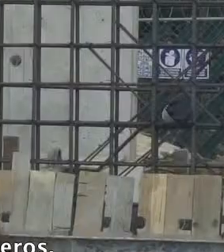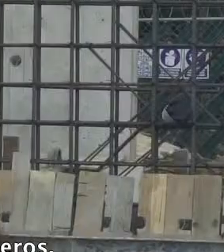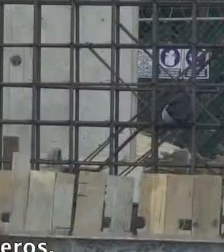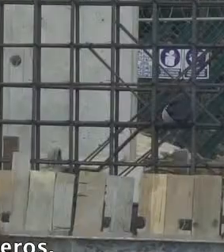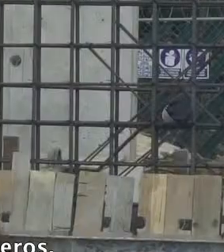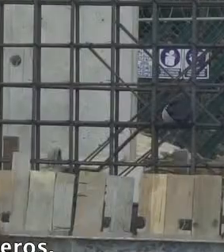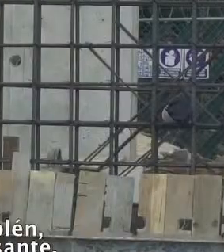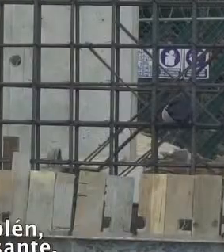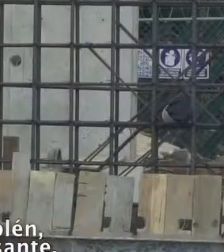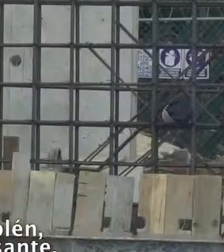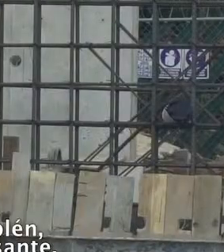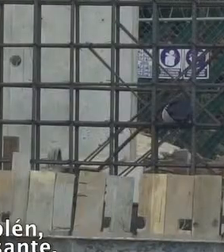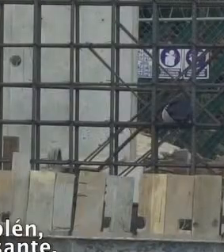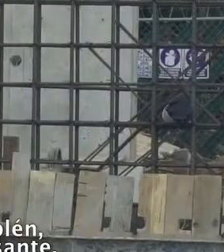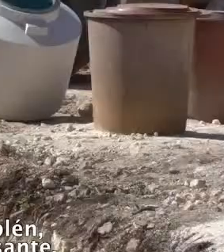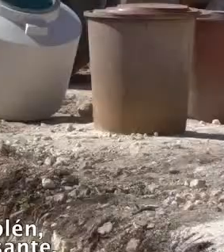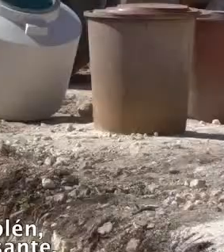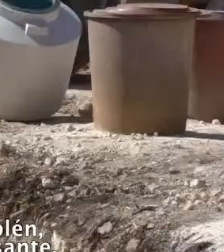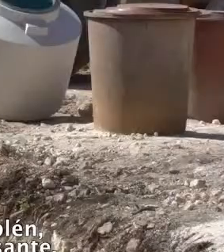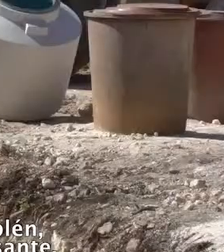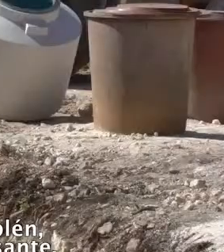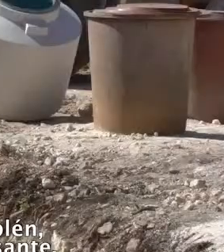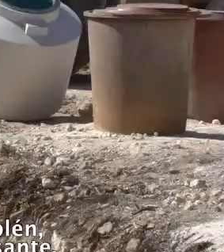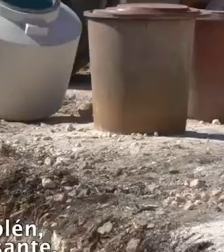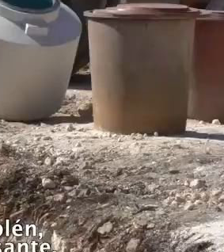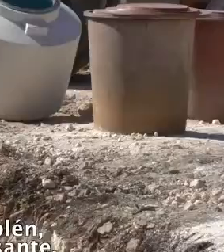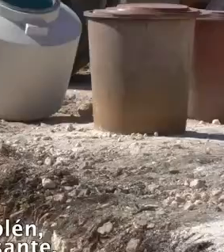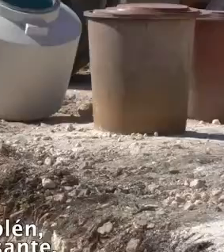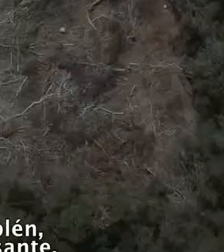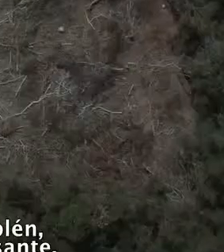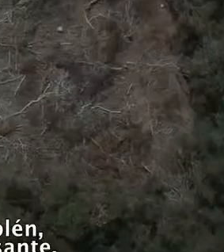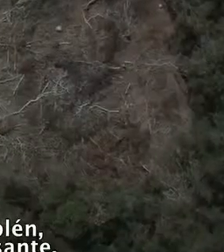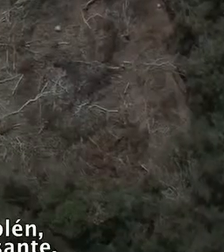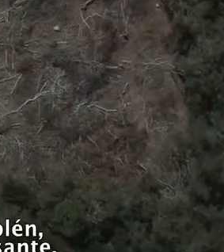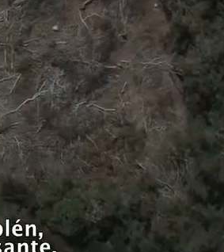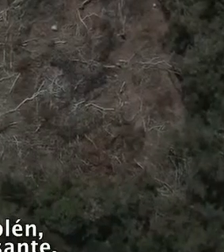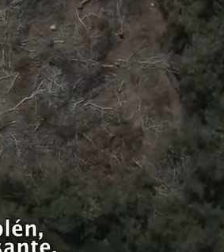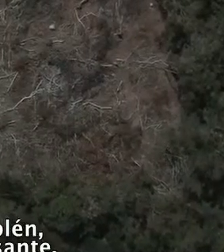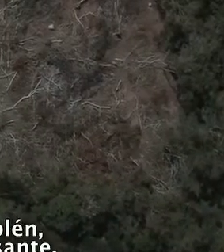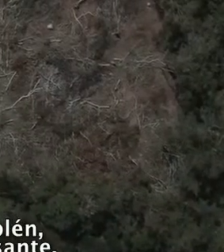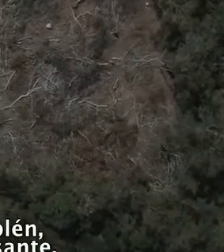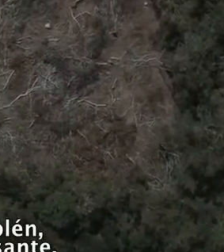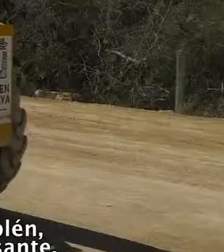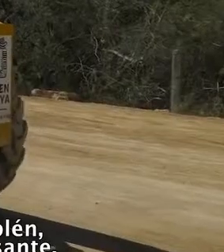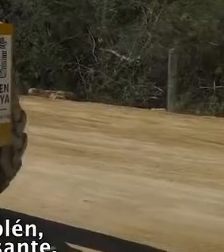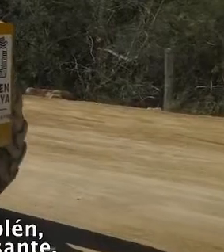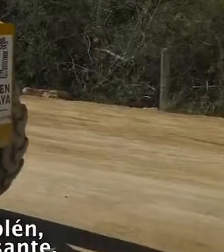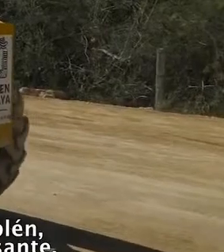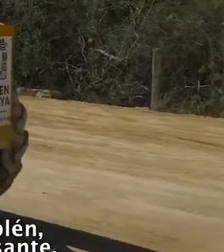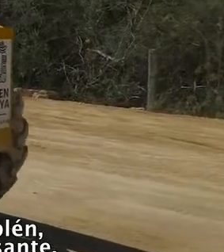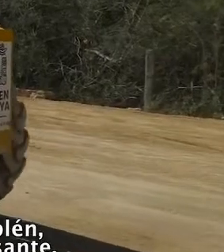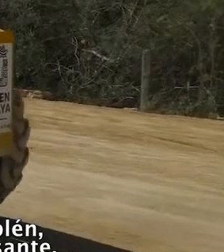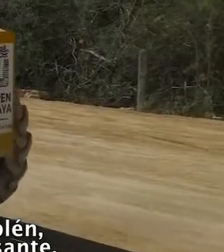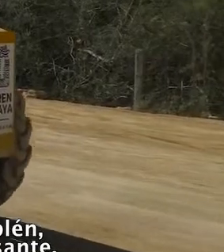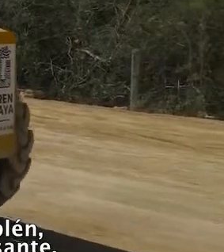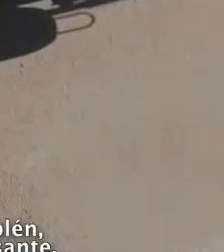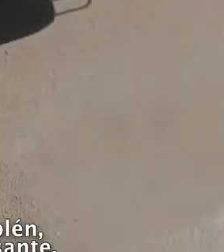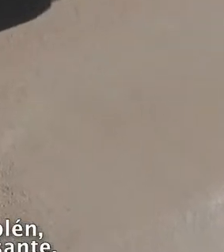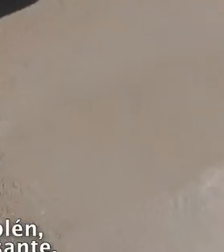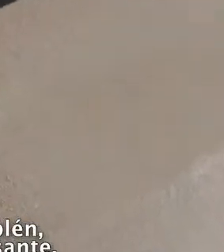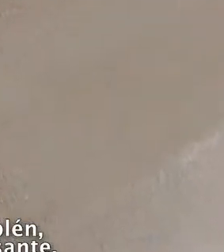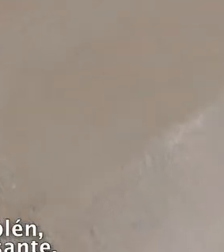de aproches en distintos pasos ganaderos y progresamos en las labores de excavación, terraplén, demolición de carpeta